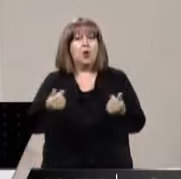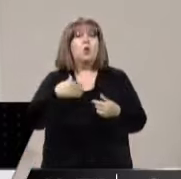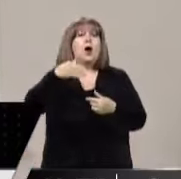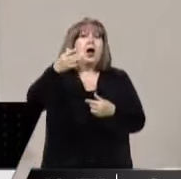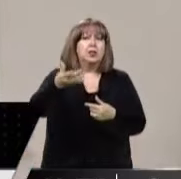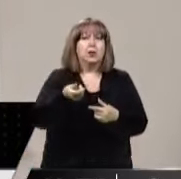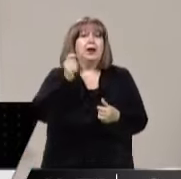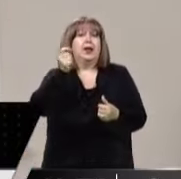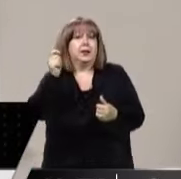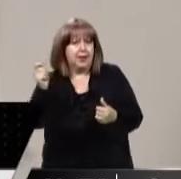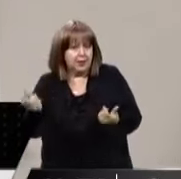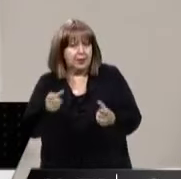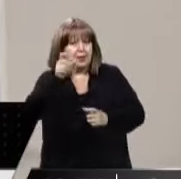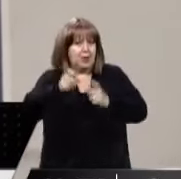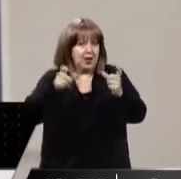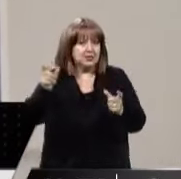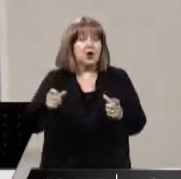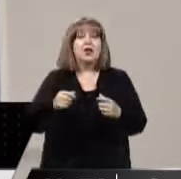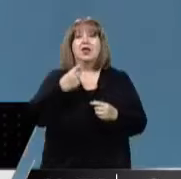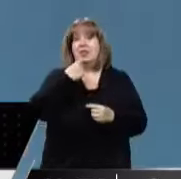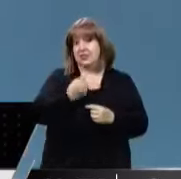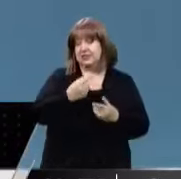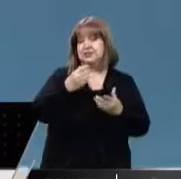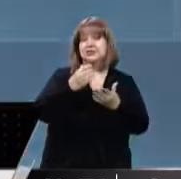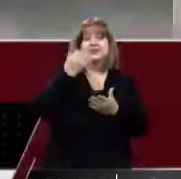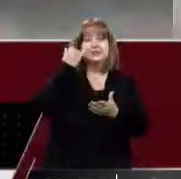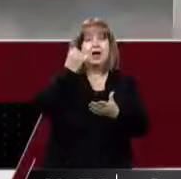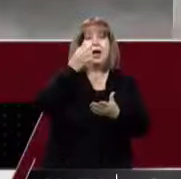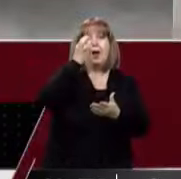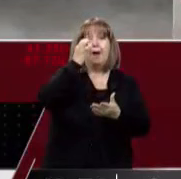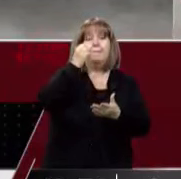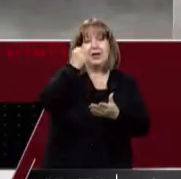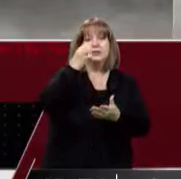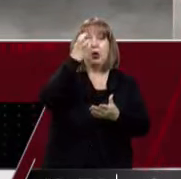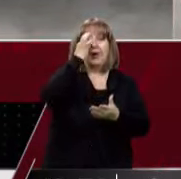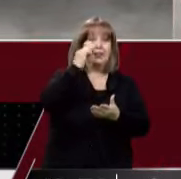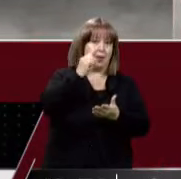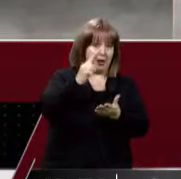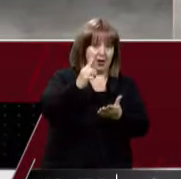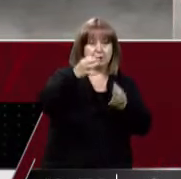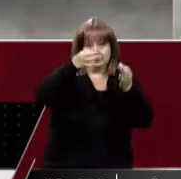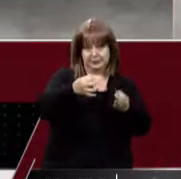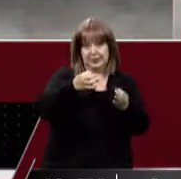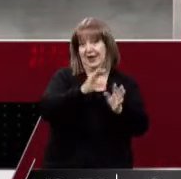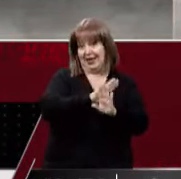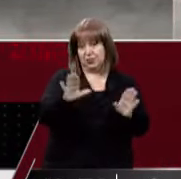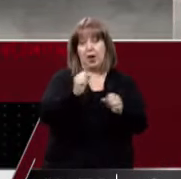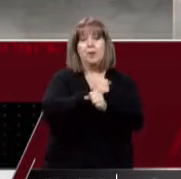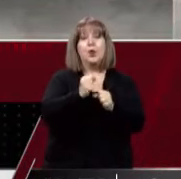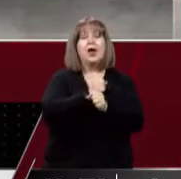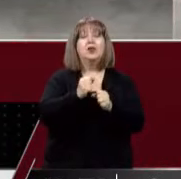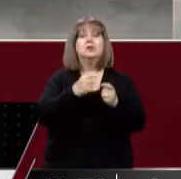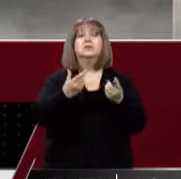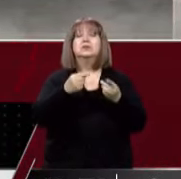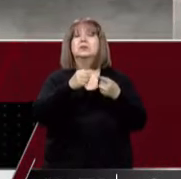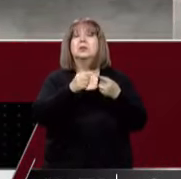para quiénes. Y se habla de esta suma de 20 mil pesos, se habla, no, ya está. ¿No? Justamente confirmado. 20 mil pesos